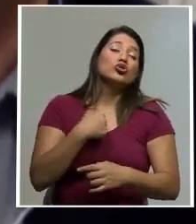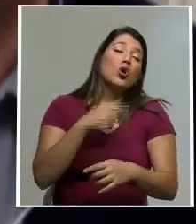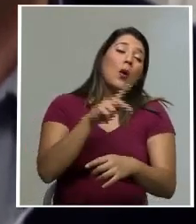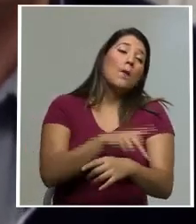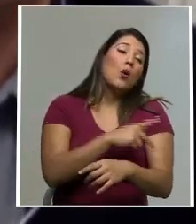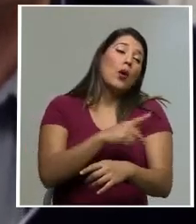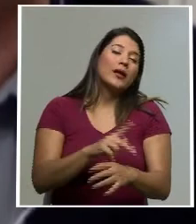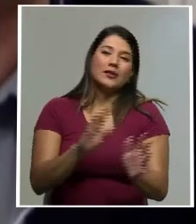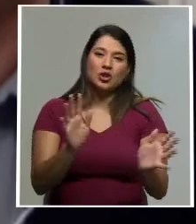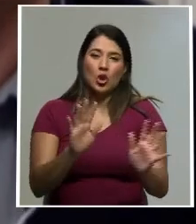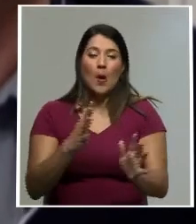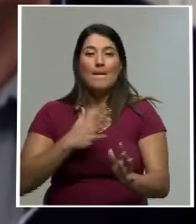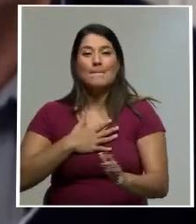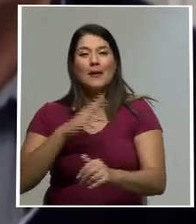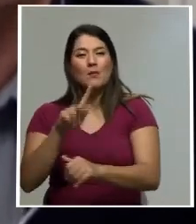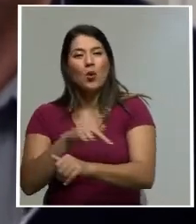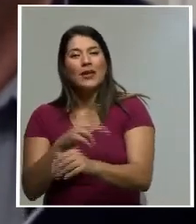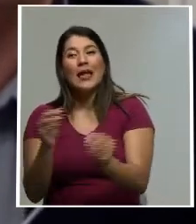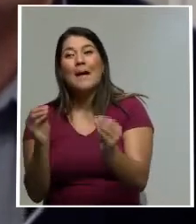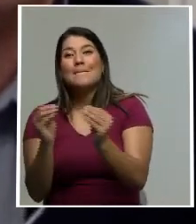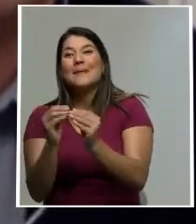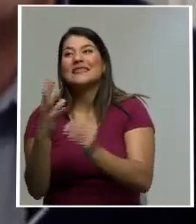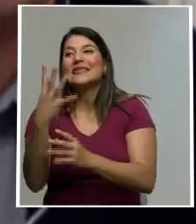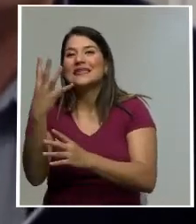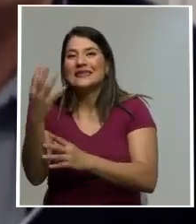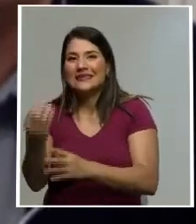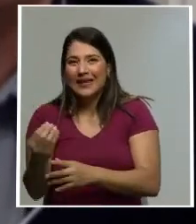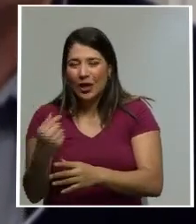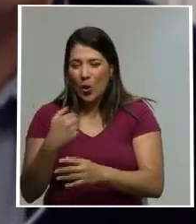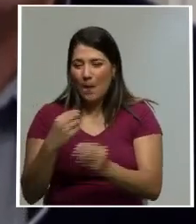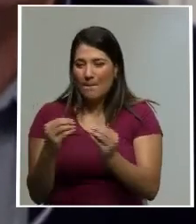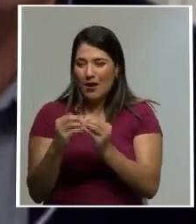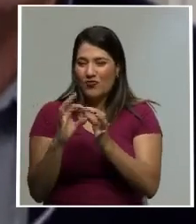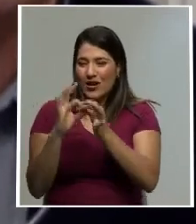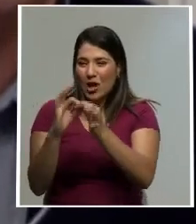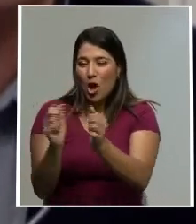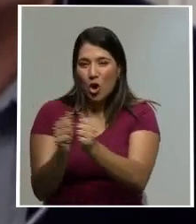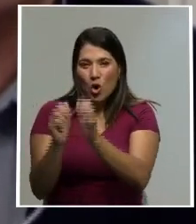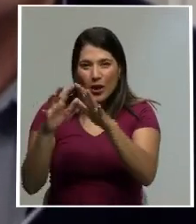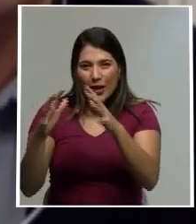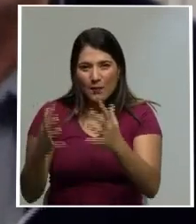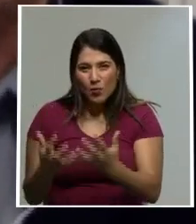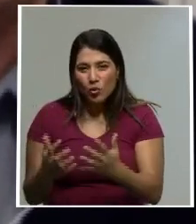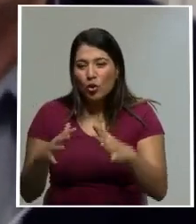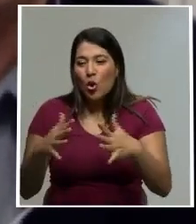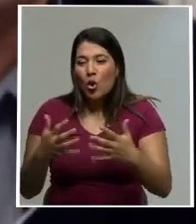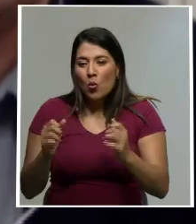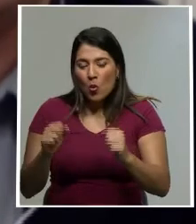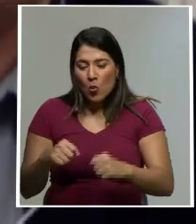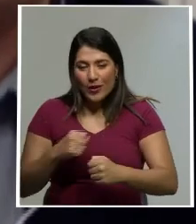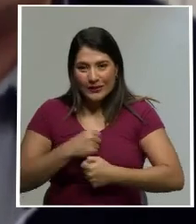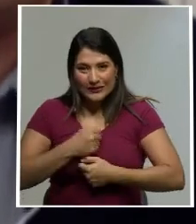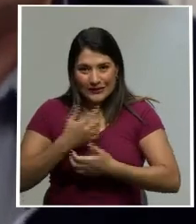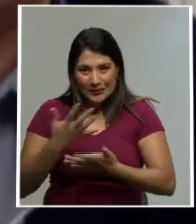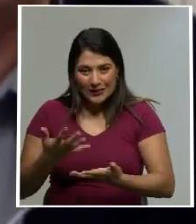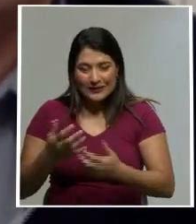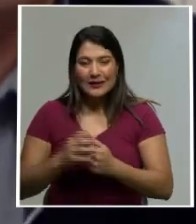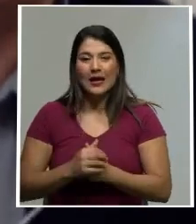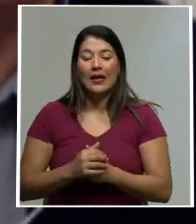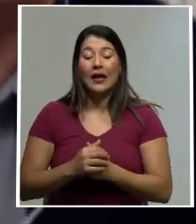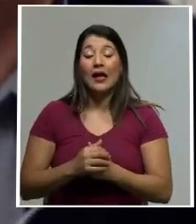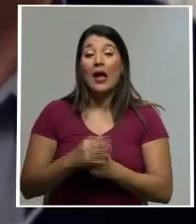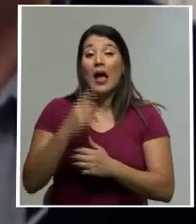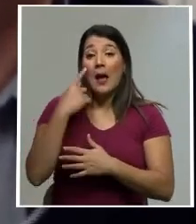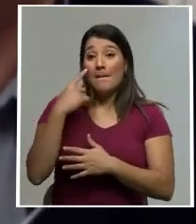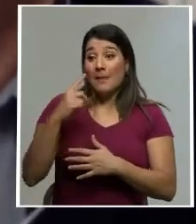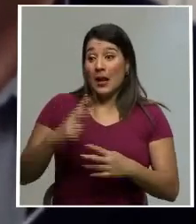mi poética va más hacia el exterior, al mundo que me rodea, cómo puedo decir yo cosas, o sea, que para la